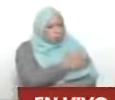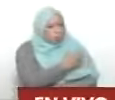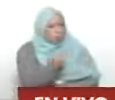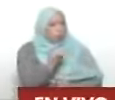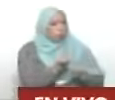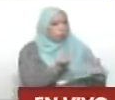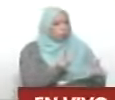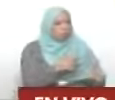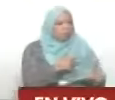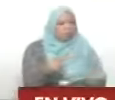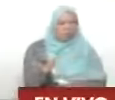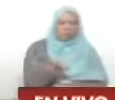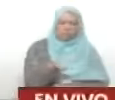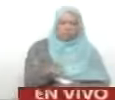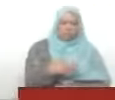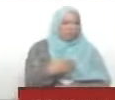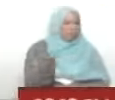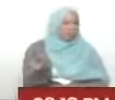no los queremos.